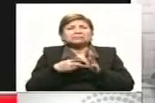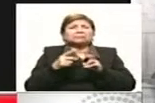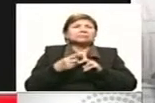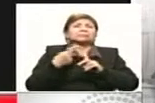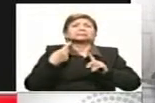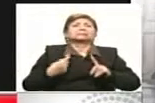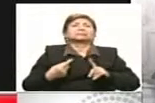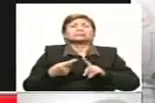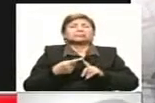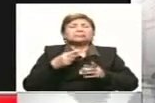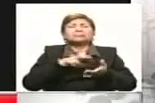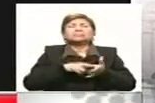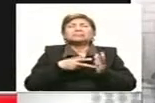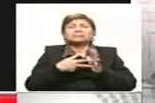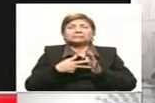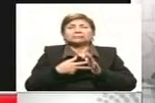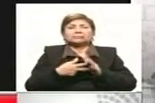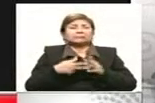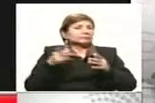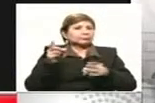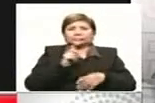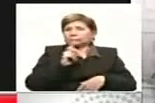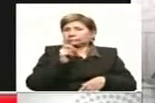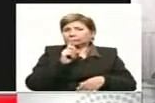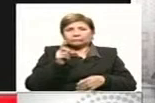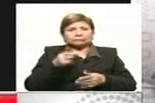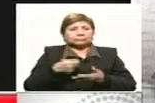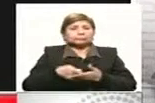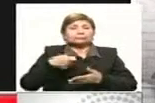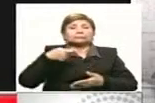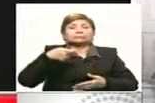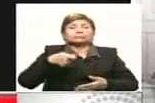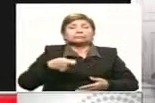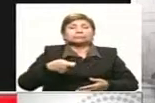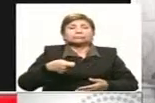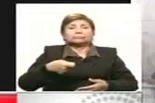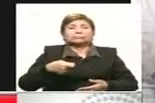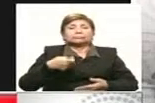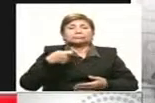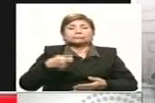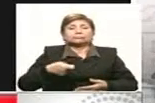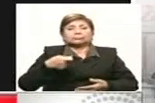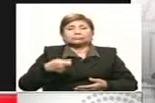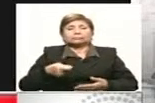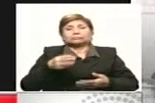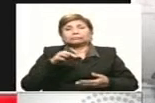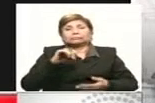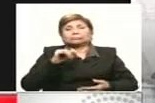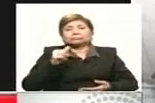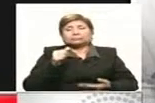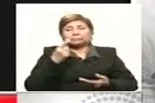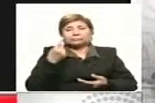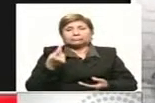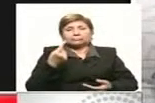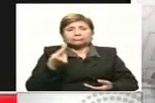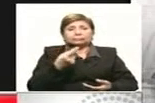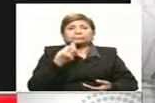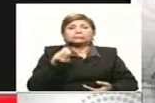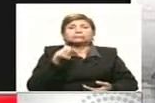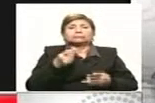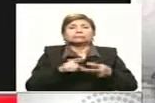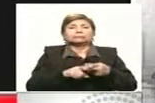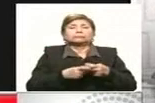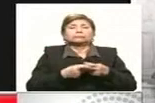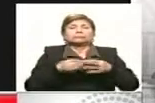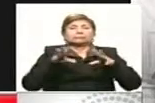priorizar? Significa que ya no se le ha podido asignar al PIA de cada una de las entidades, porque recién se